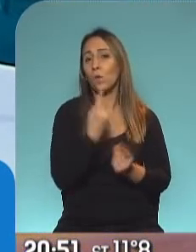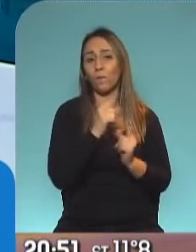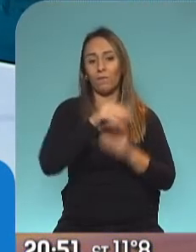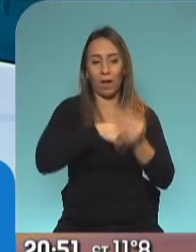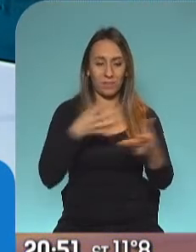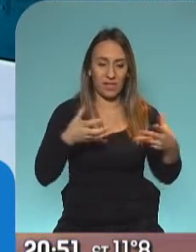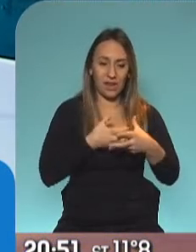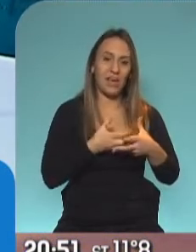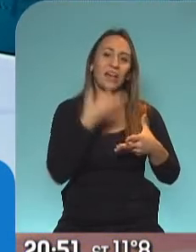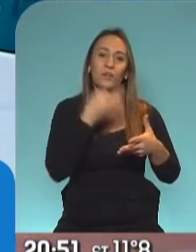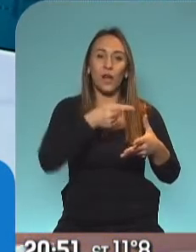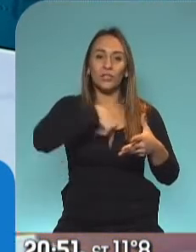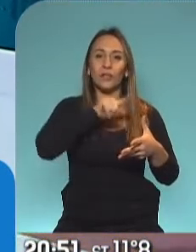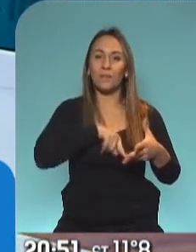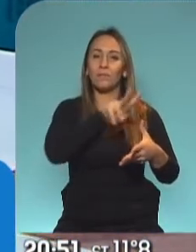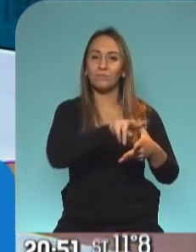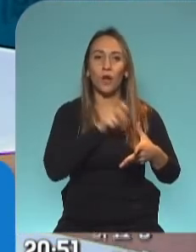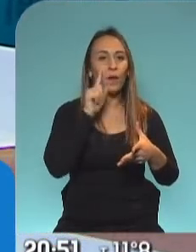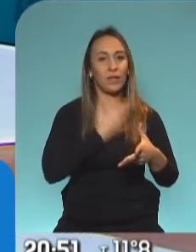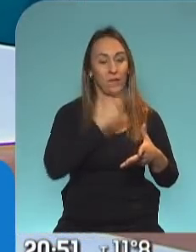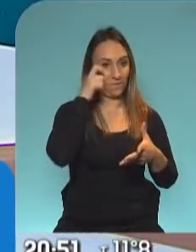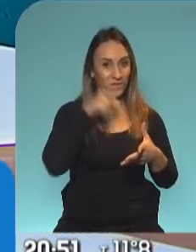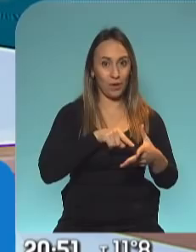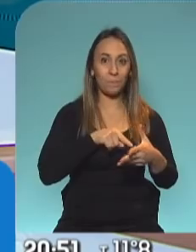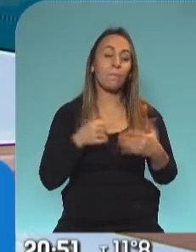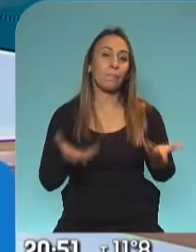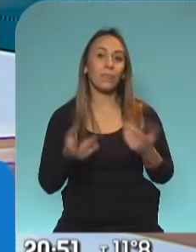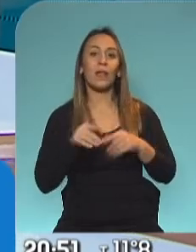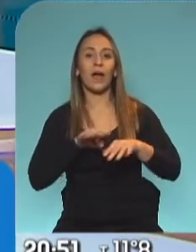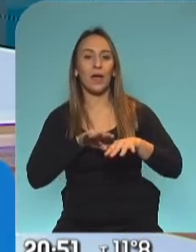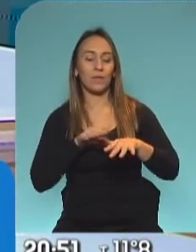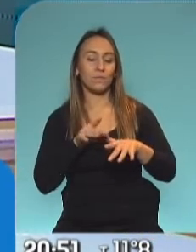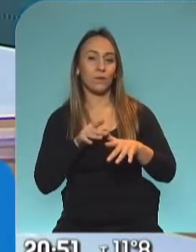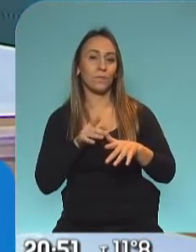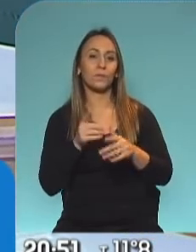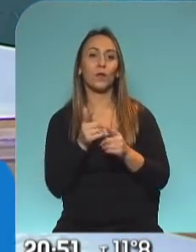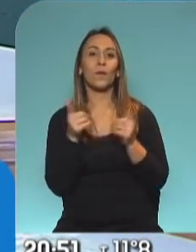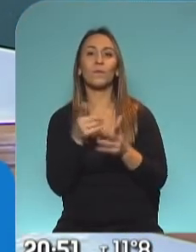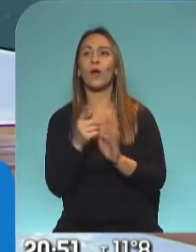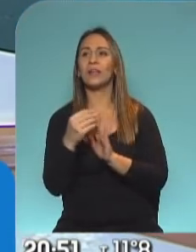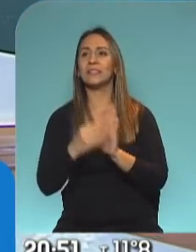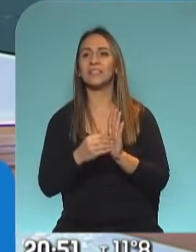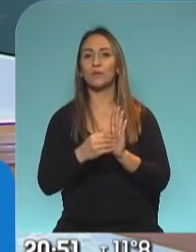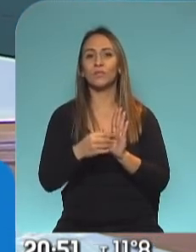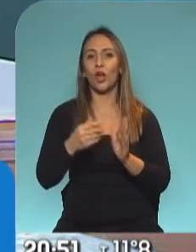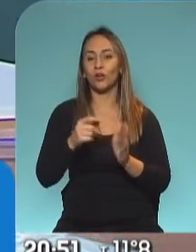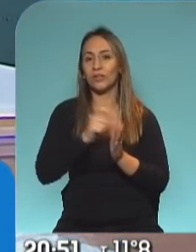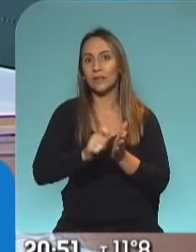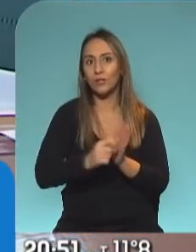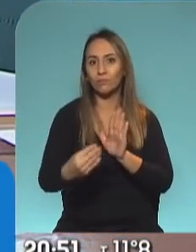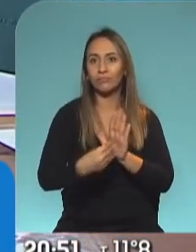que también tenga ingreso familiar de emergencia. Por lo tanto, más allá de que no hay abierta ninguna inscripción,